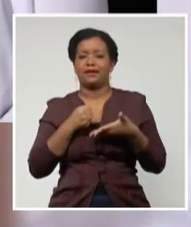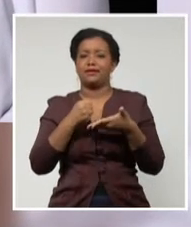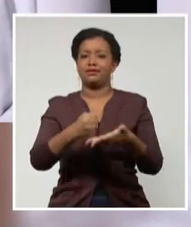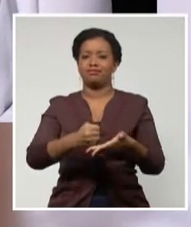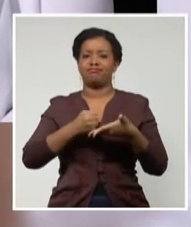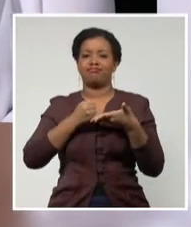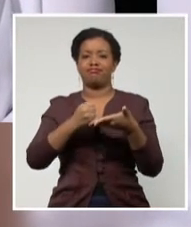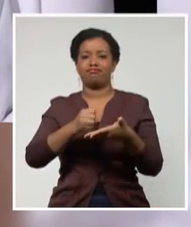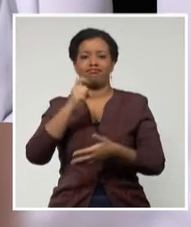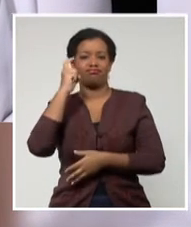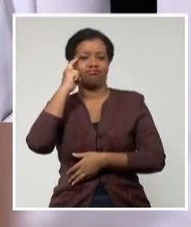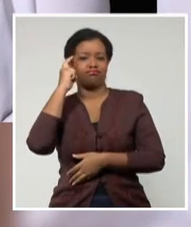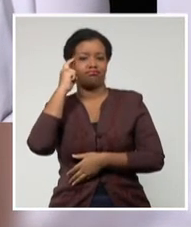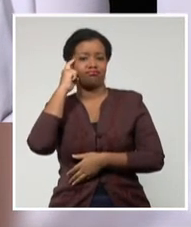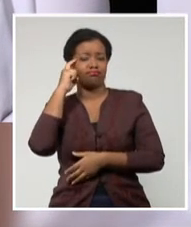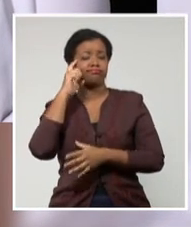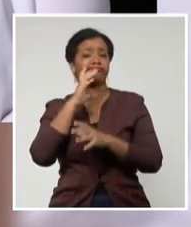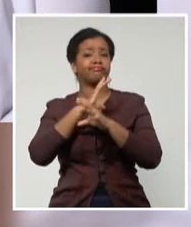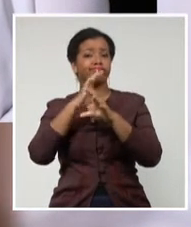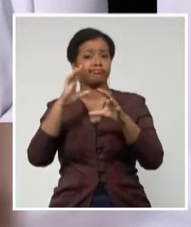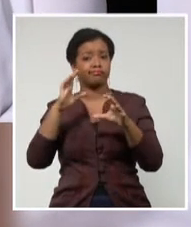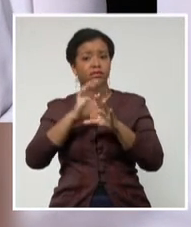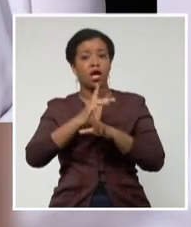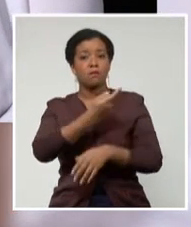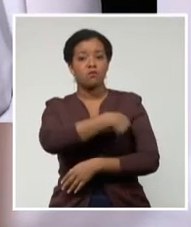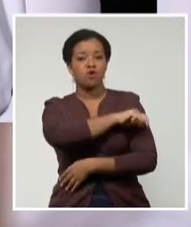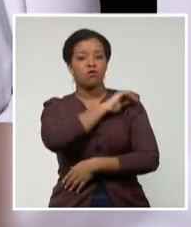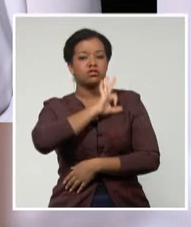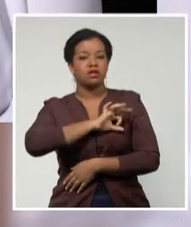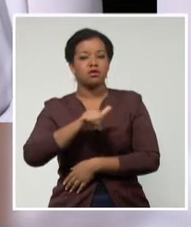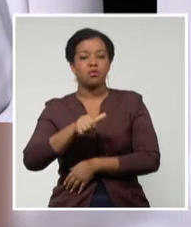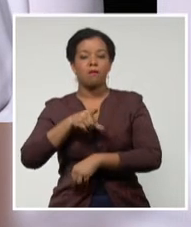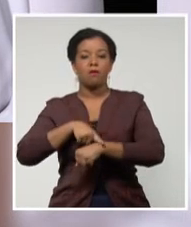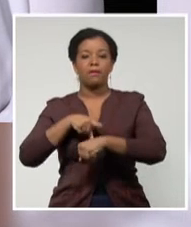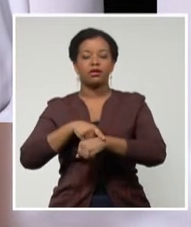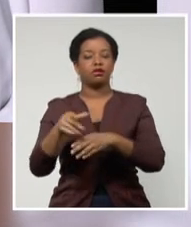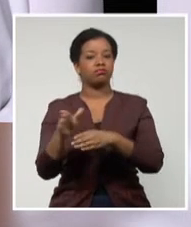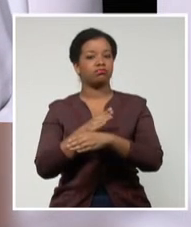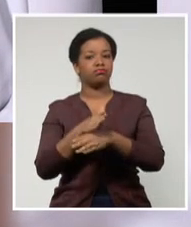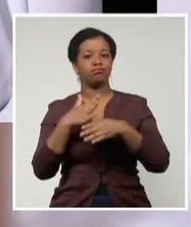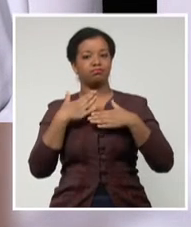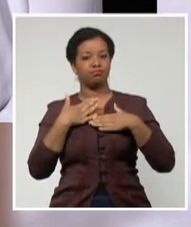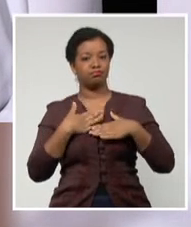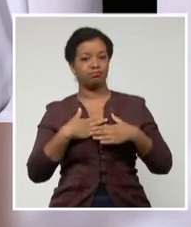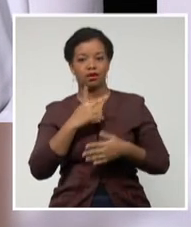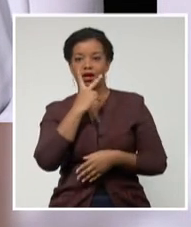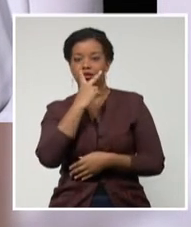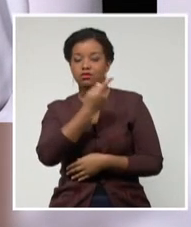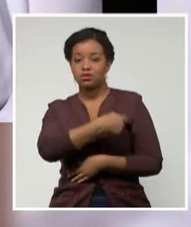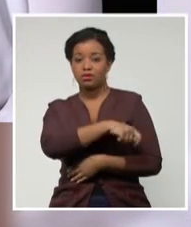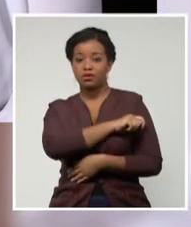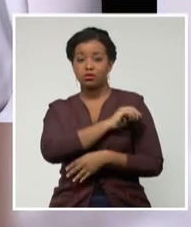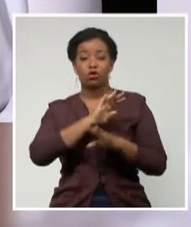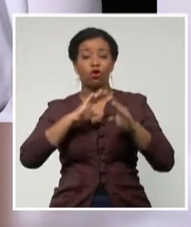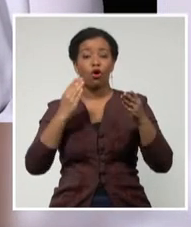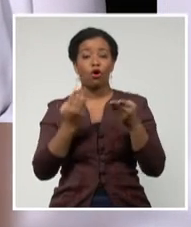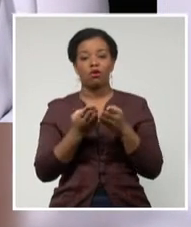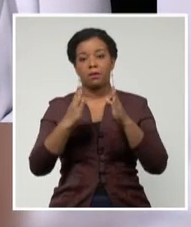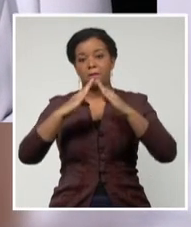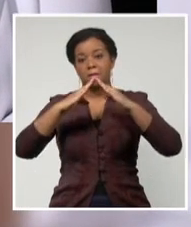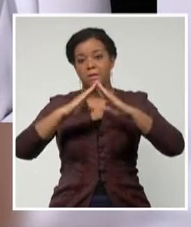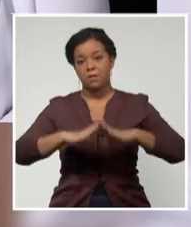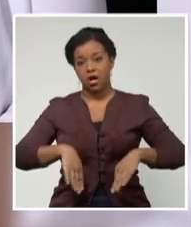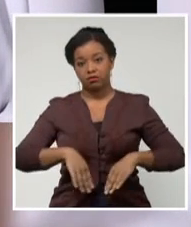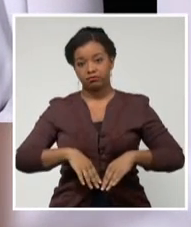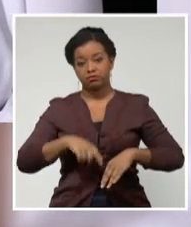que se tenía y que ya la población sentía un momento diferente en la atención a la población. Todo esto, por supuesto, se destruye, hoy